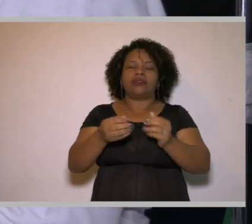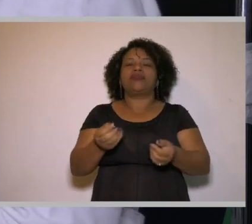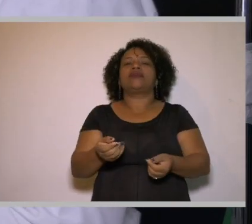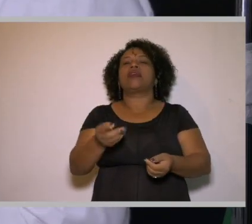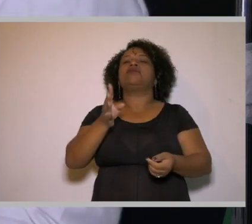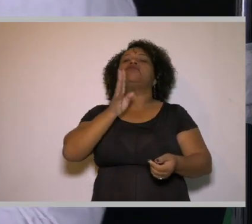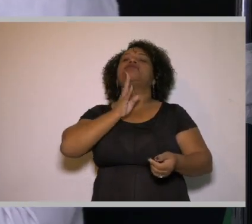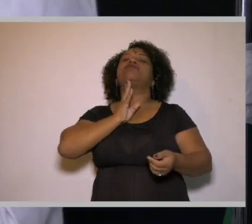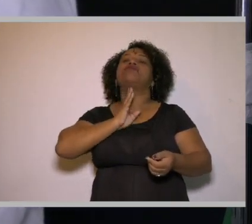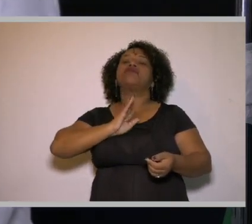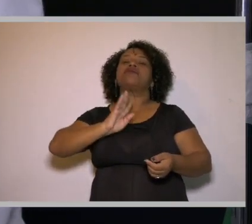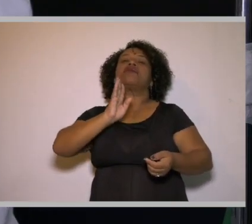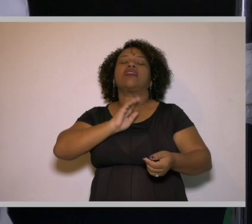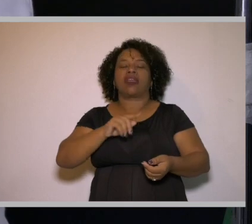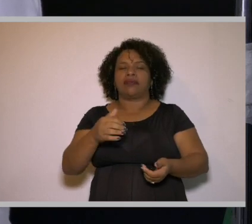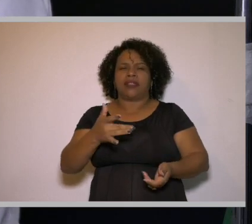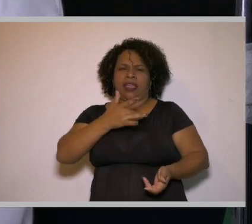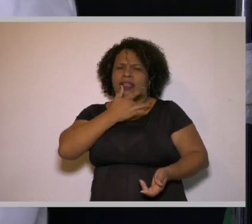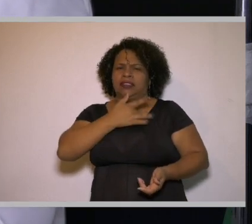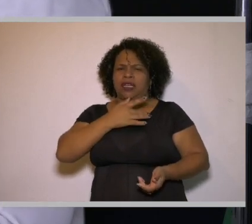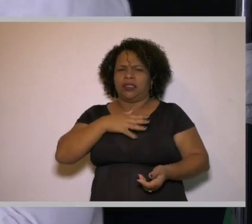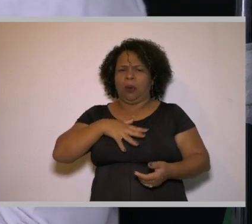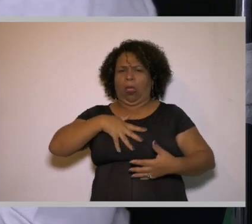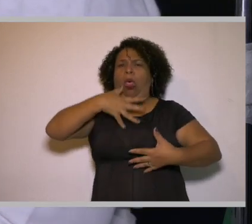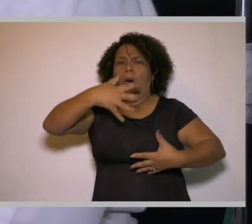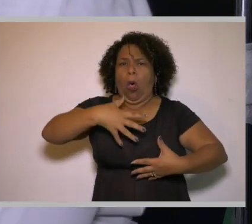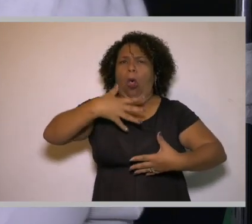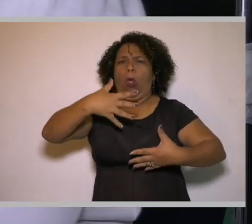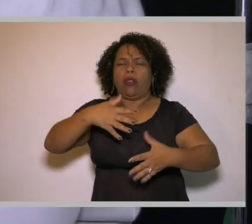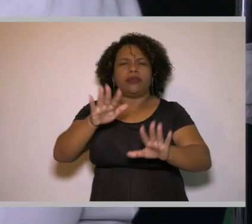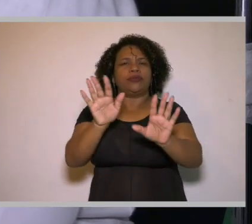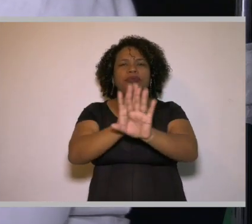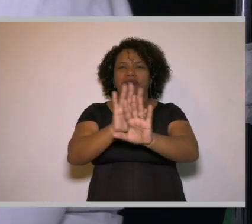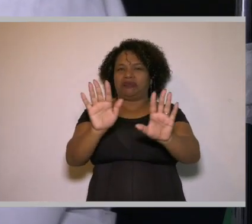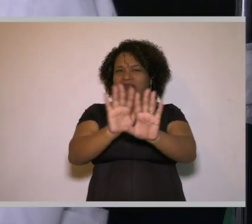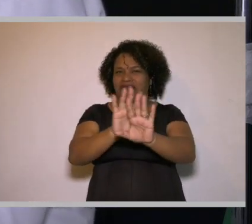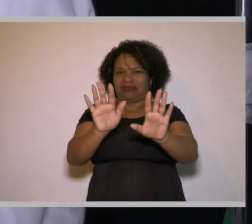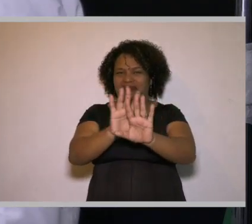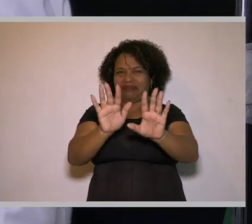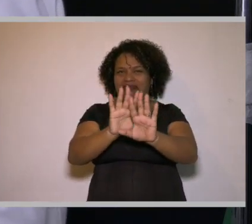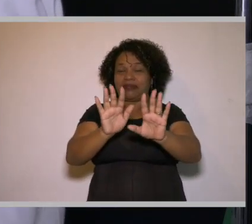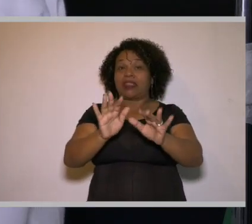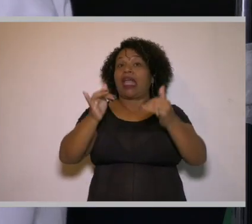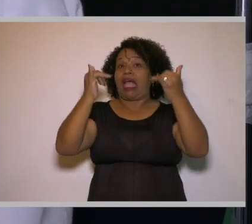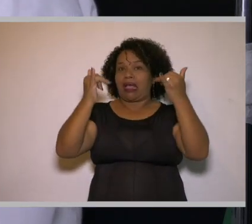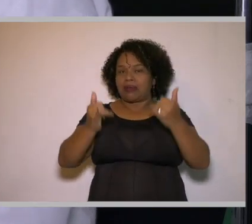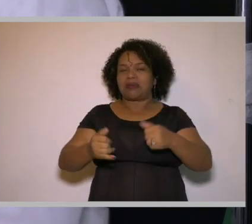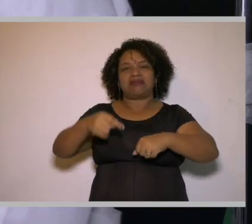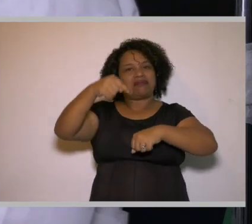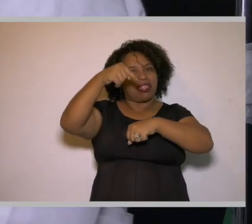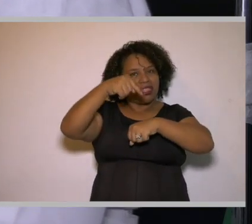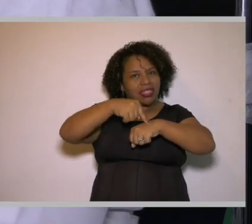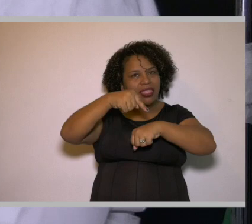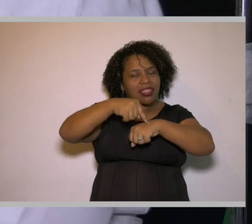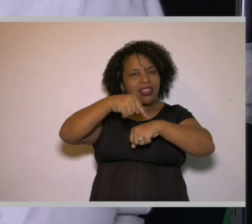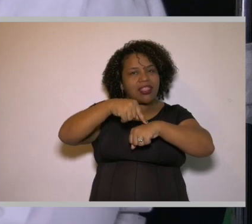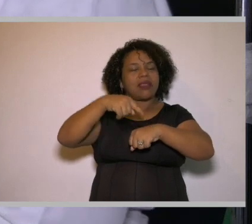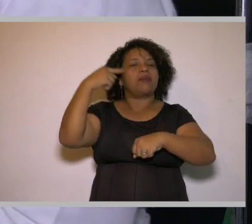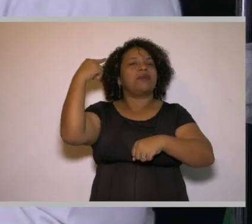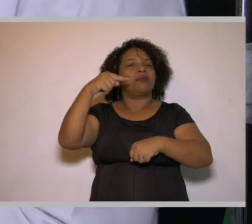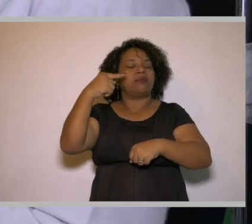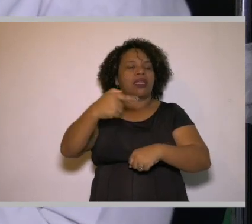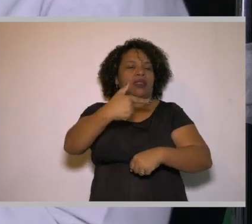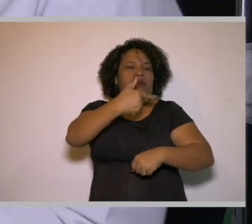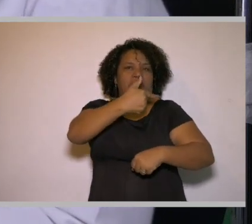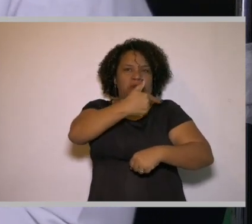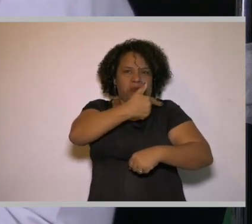líquidos para que ellos se vayan tranquilos sin que tengan la sensación de náuseas o vómito. Y realmente